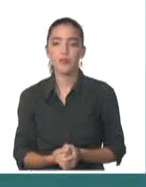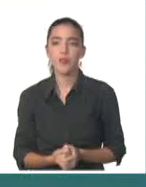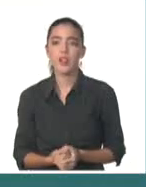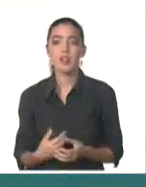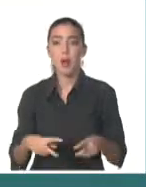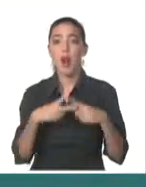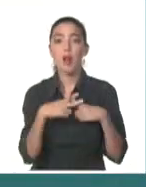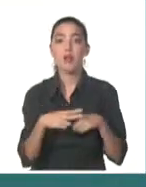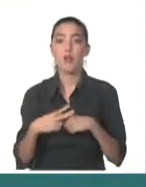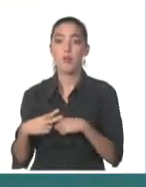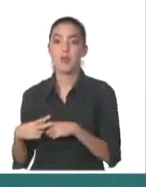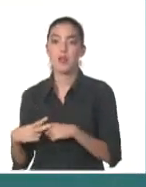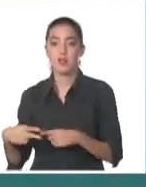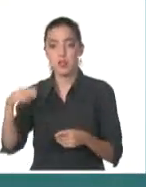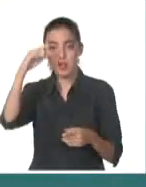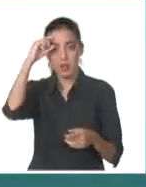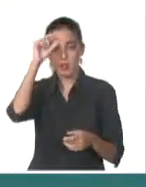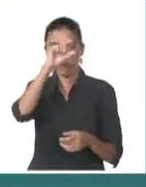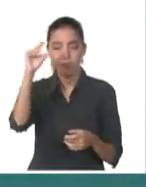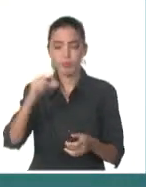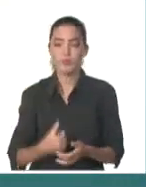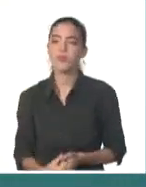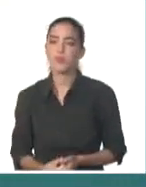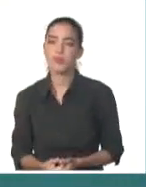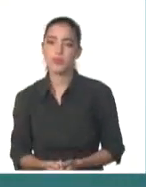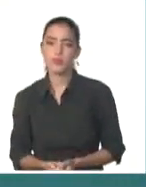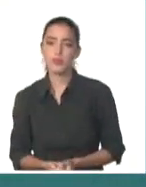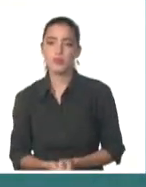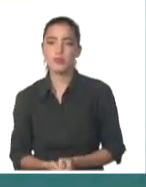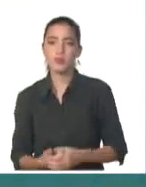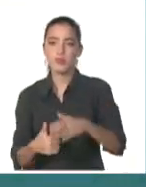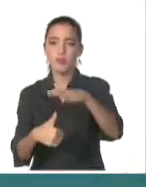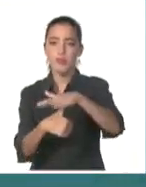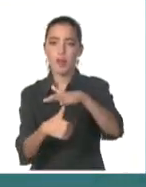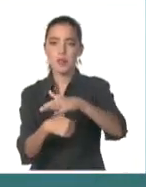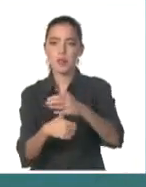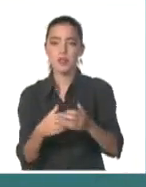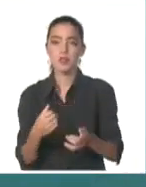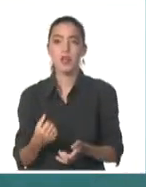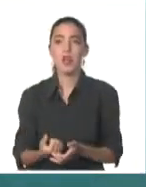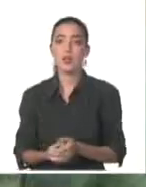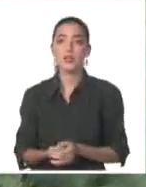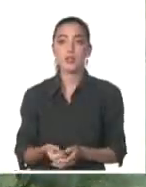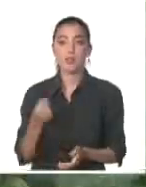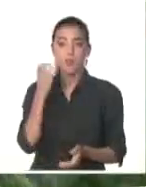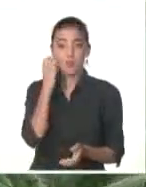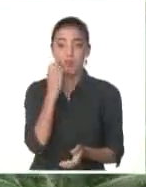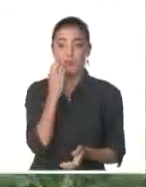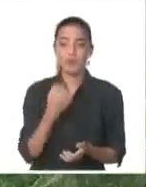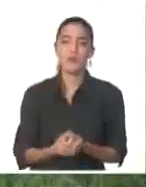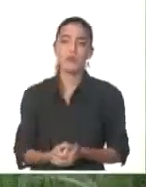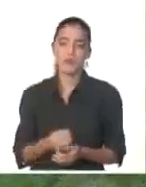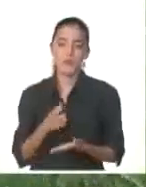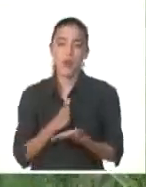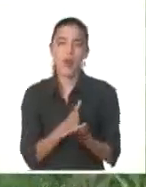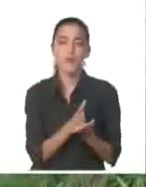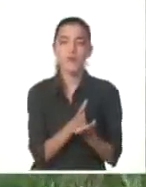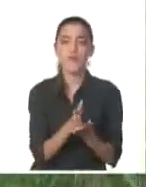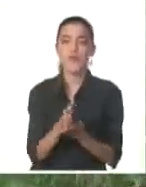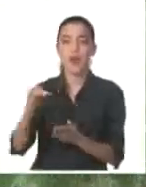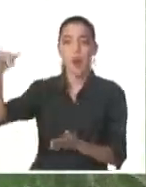interrupción de las carreteras, el mandatario y sus acompañantes se trasladaron vía aérea hasta Maicí, en el extremo oriental del archipiélago, un